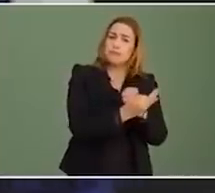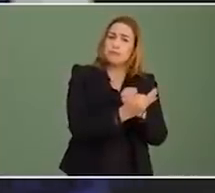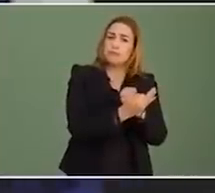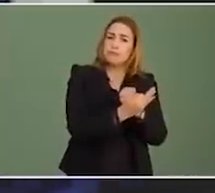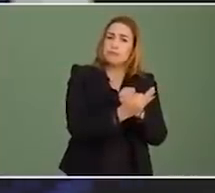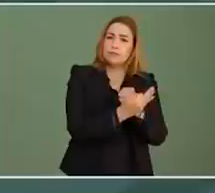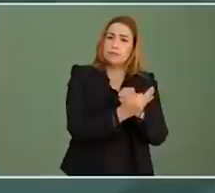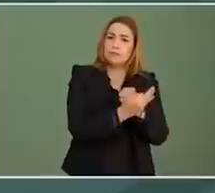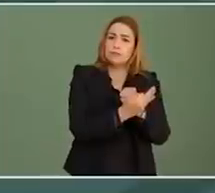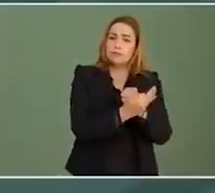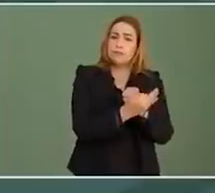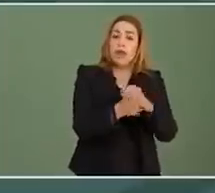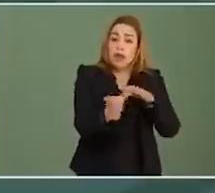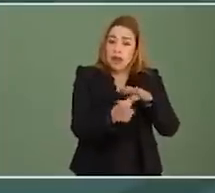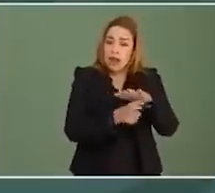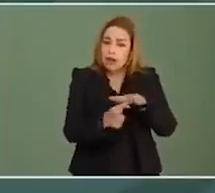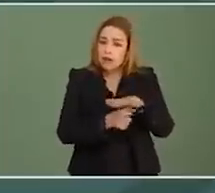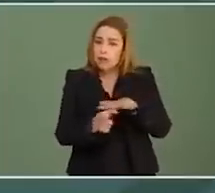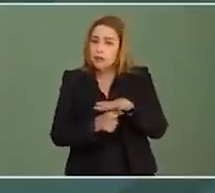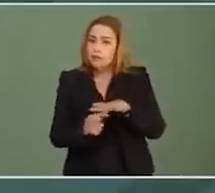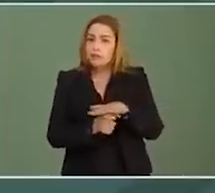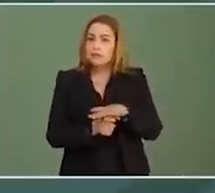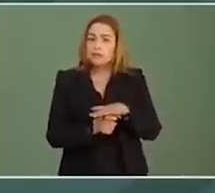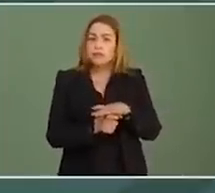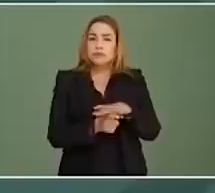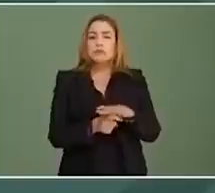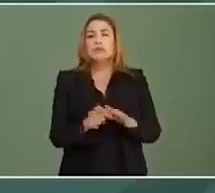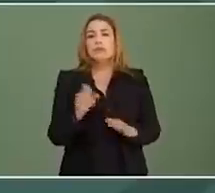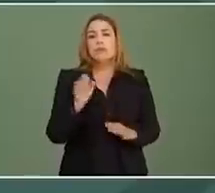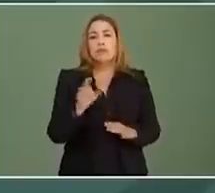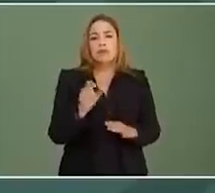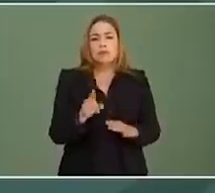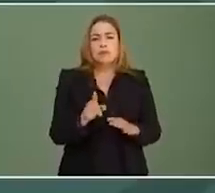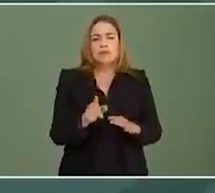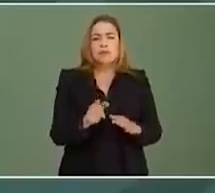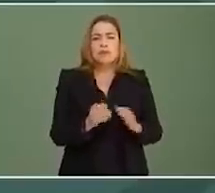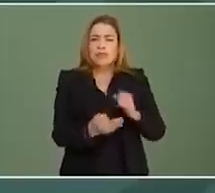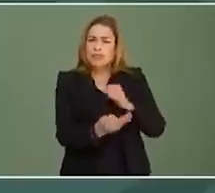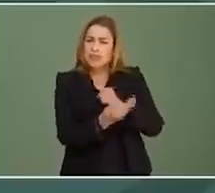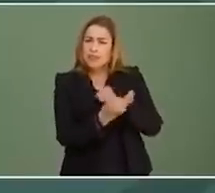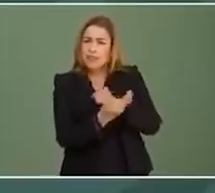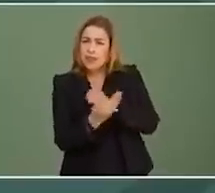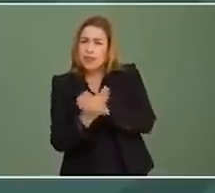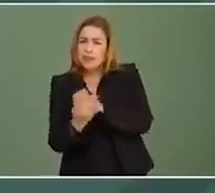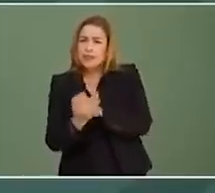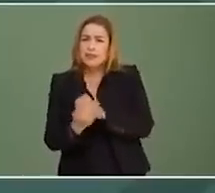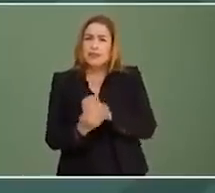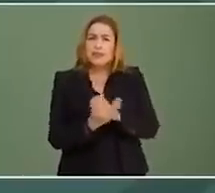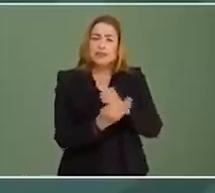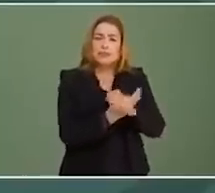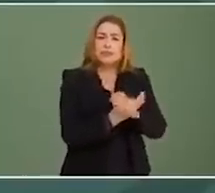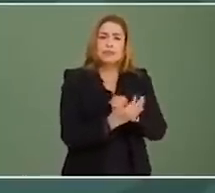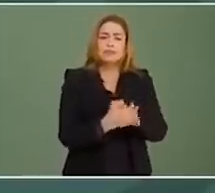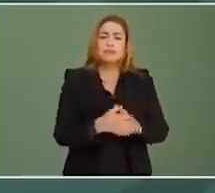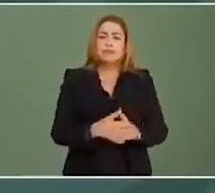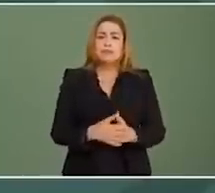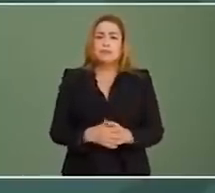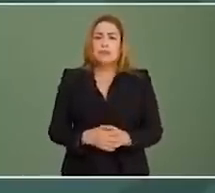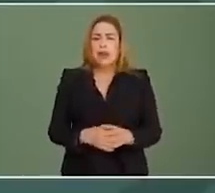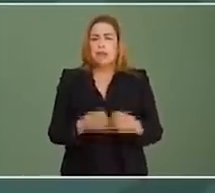la corrupción y defendieron el influyentismo porque ellos practicaban el influyentismo